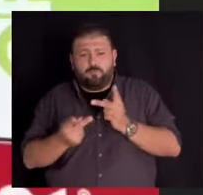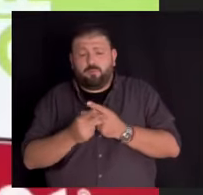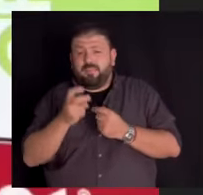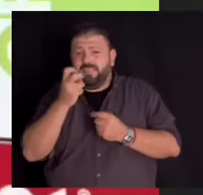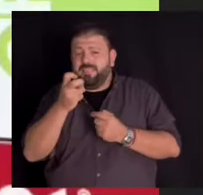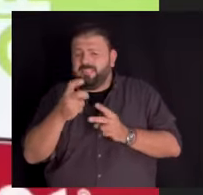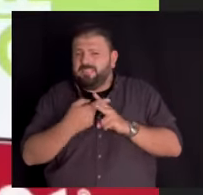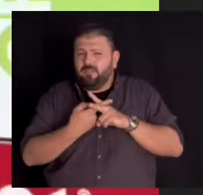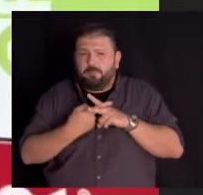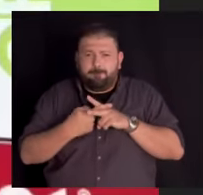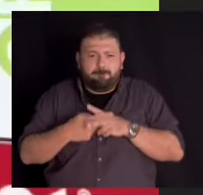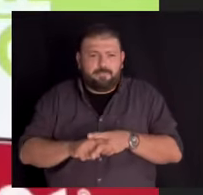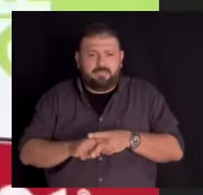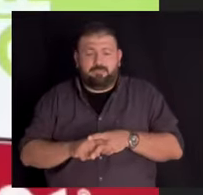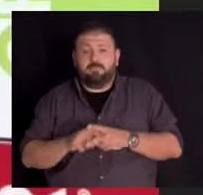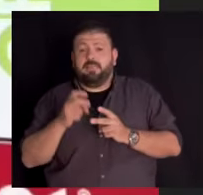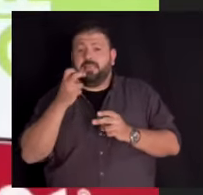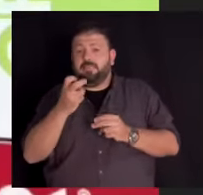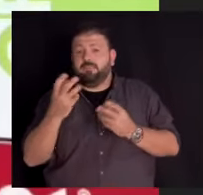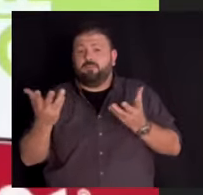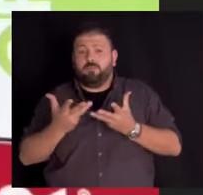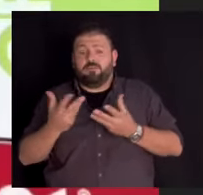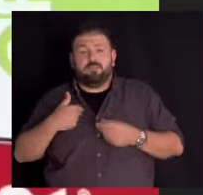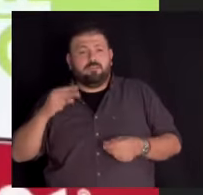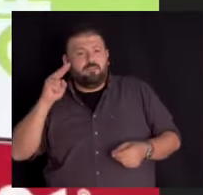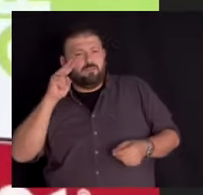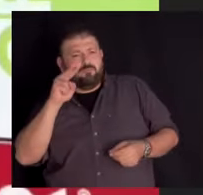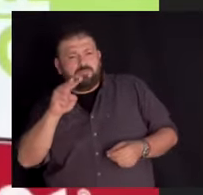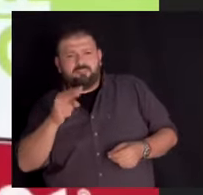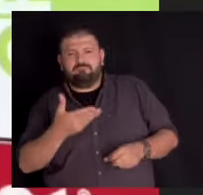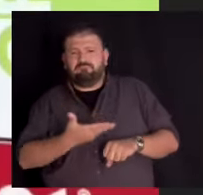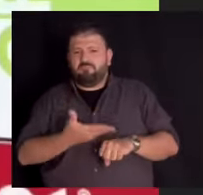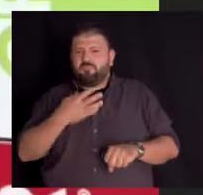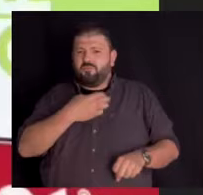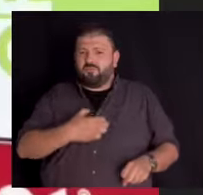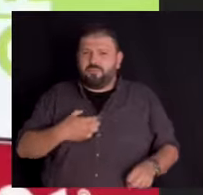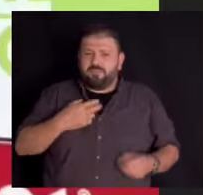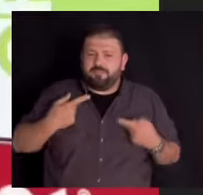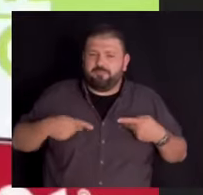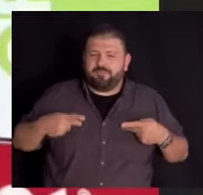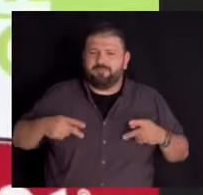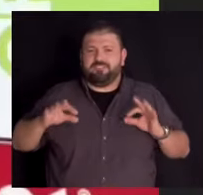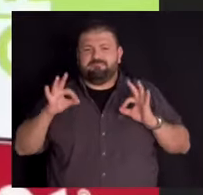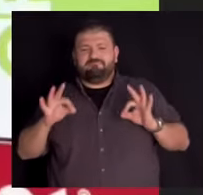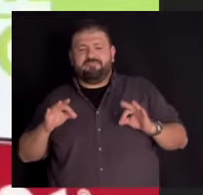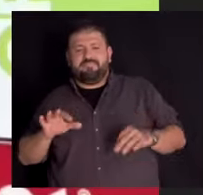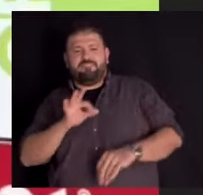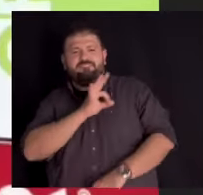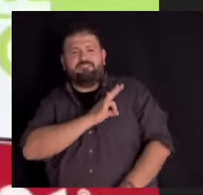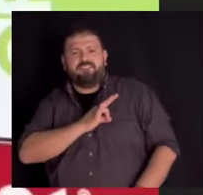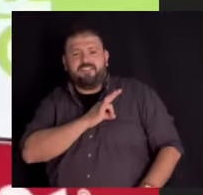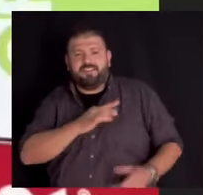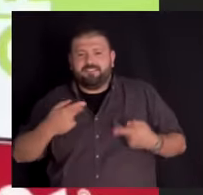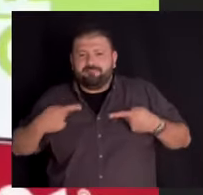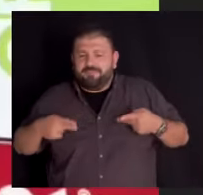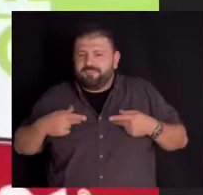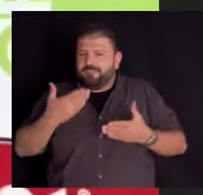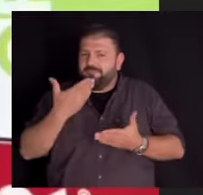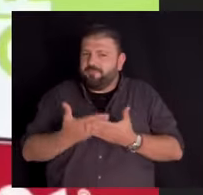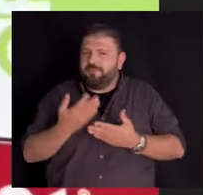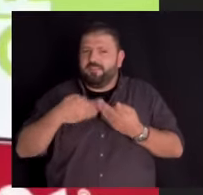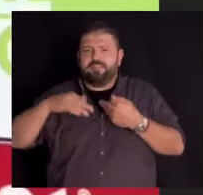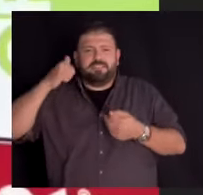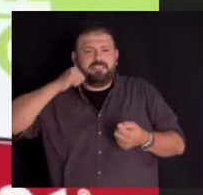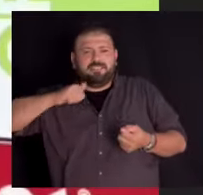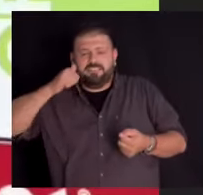principal. ¿Y eso qué hace? Que siempre los veas contentos, que siempre los veas en buen estado de ánimo, que siempre estén buscando la manera